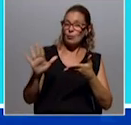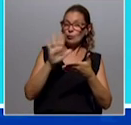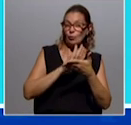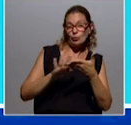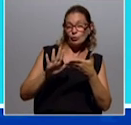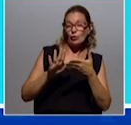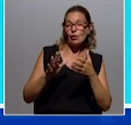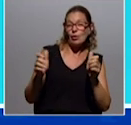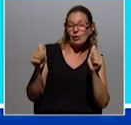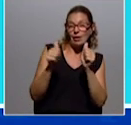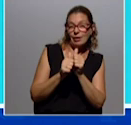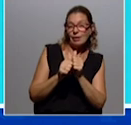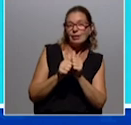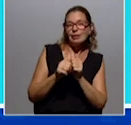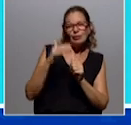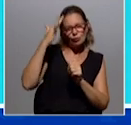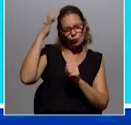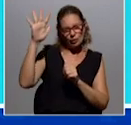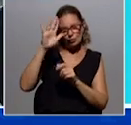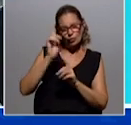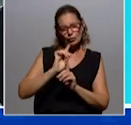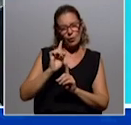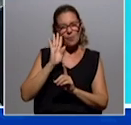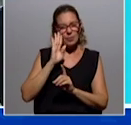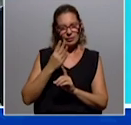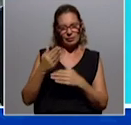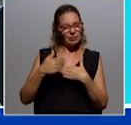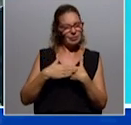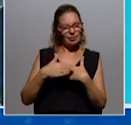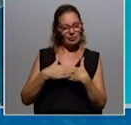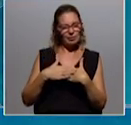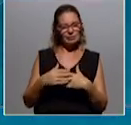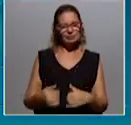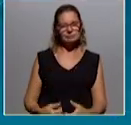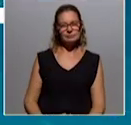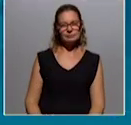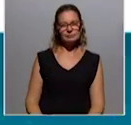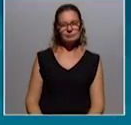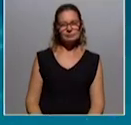muchos surcoreanos, todavía no parece ser un horizonte cercano.